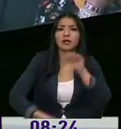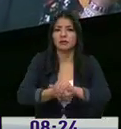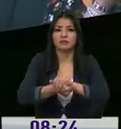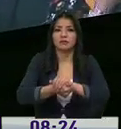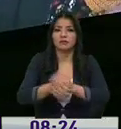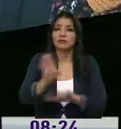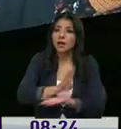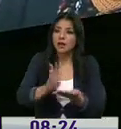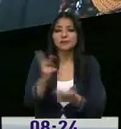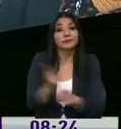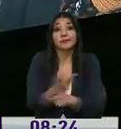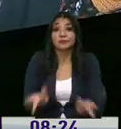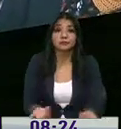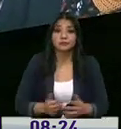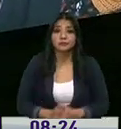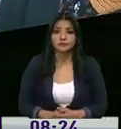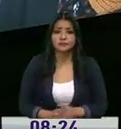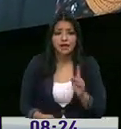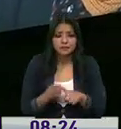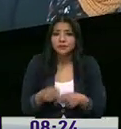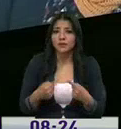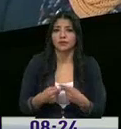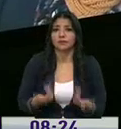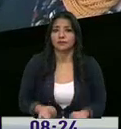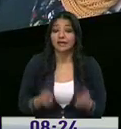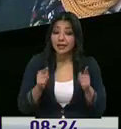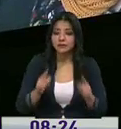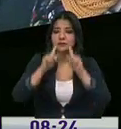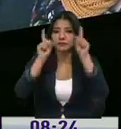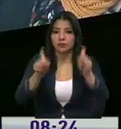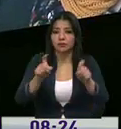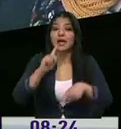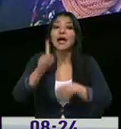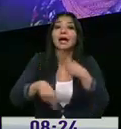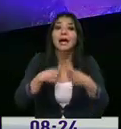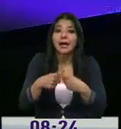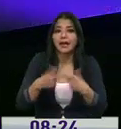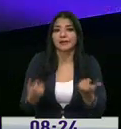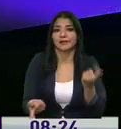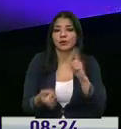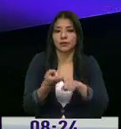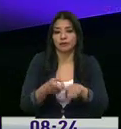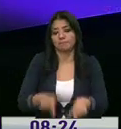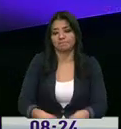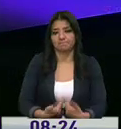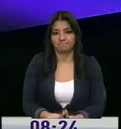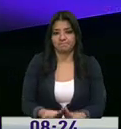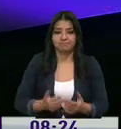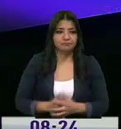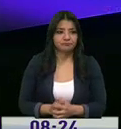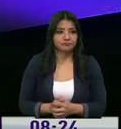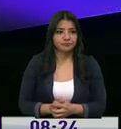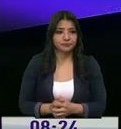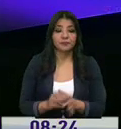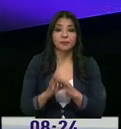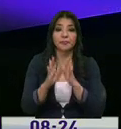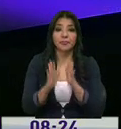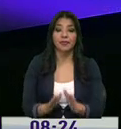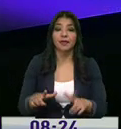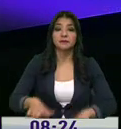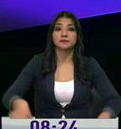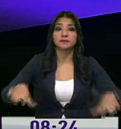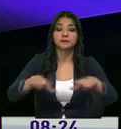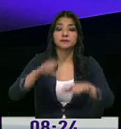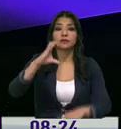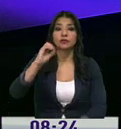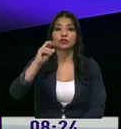sigue inseguro. ¿Hasta cuándo con esto? Esa es la pregunta. ¿Hasta cuándo con esto? ¡Qué barbaridad! Vamos con Andrea Orbe, se encuentra en Conocoto,